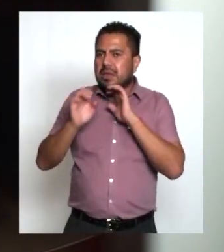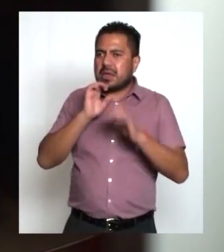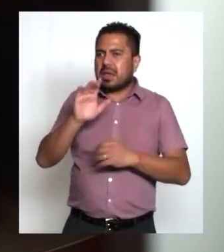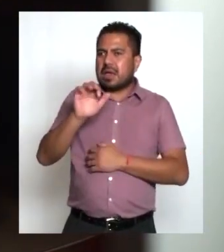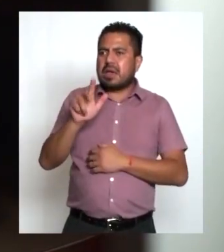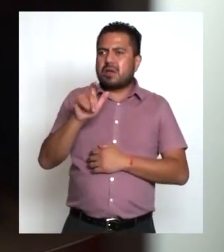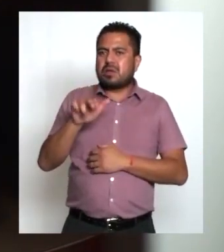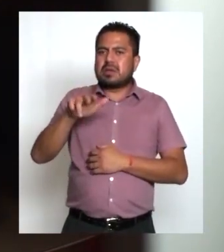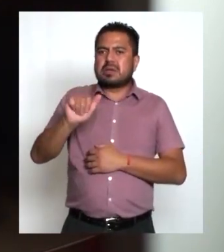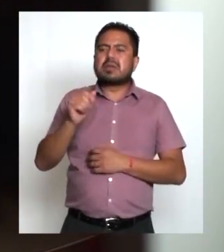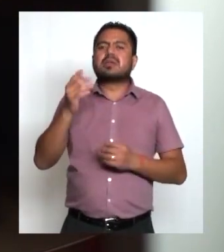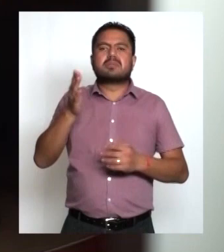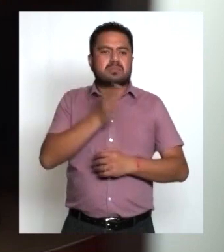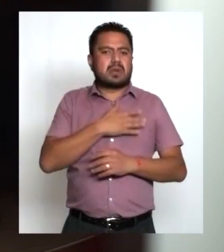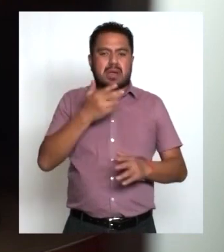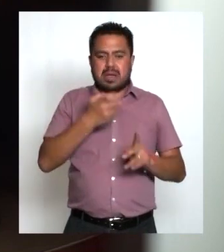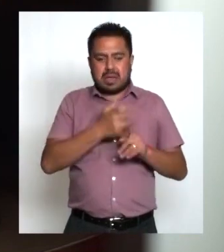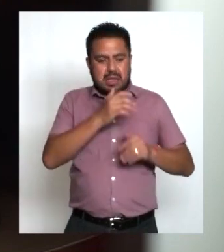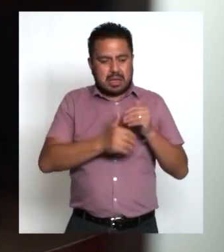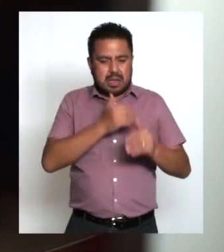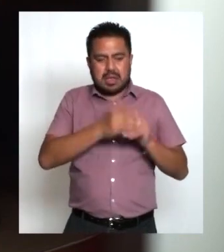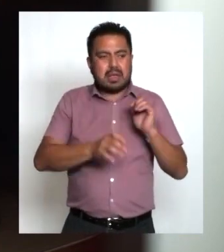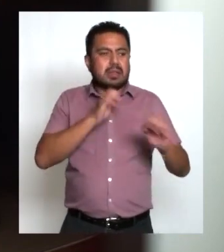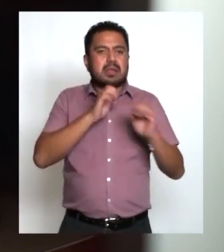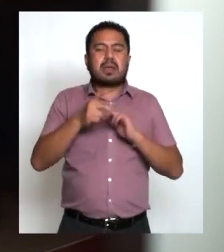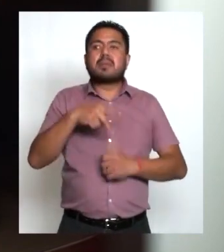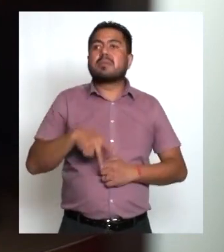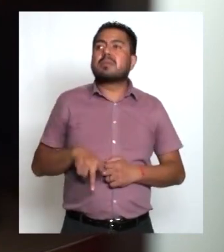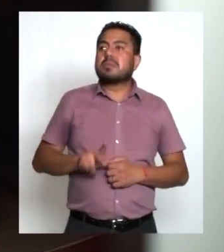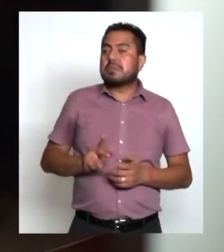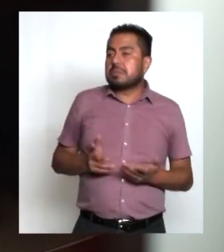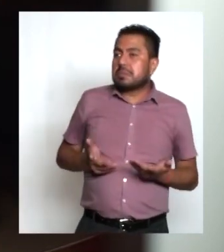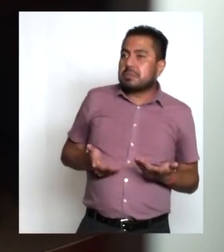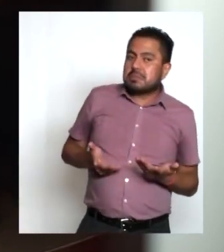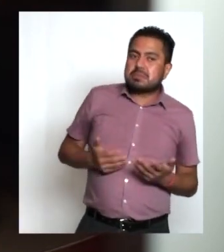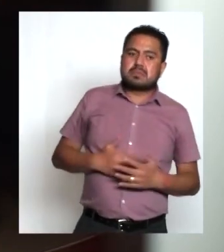esta entrevista, Carolina. Y bueno, hasta aquí llegó esta entrevista, pero